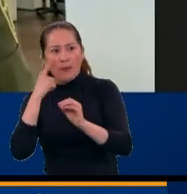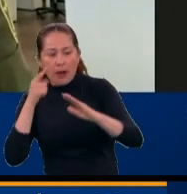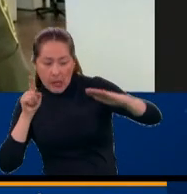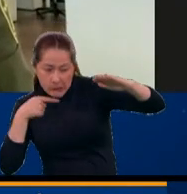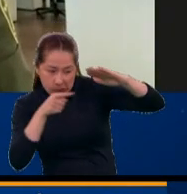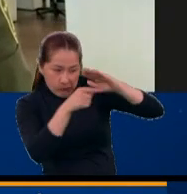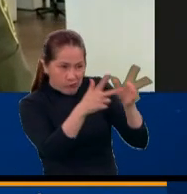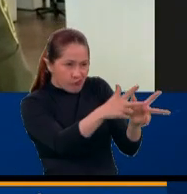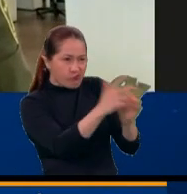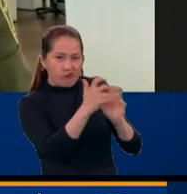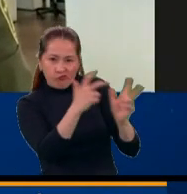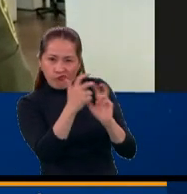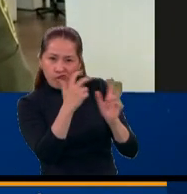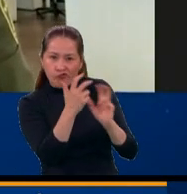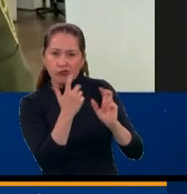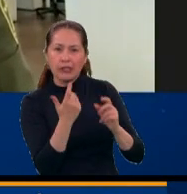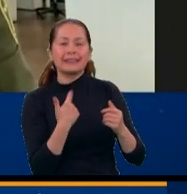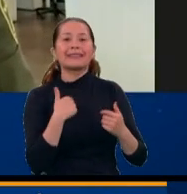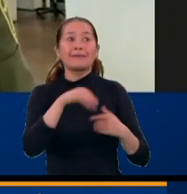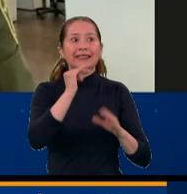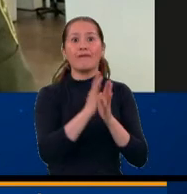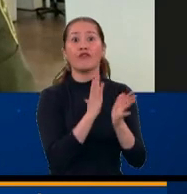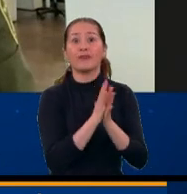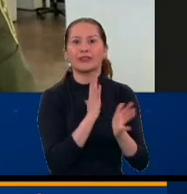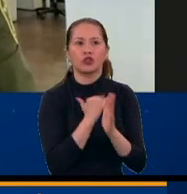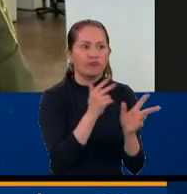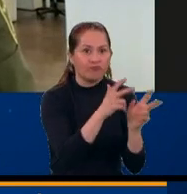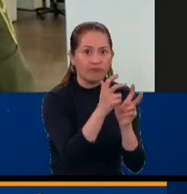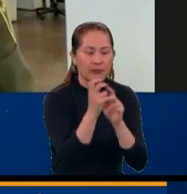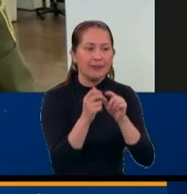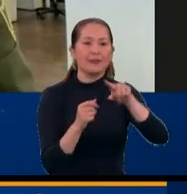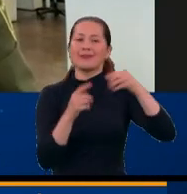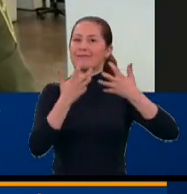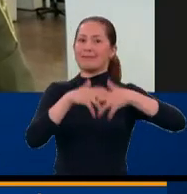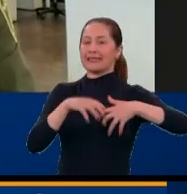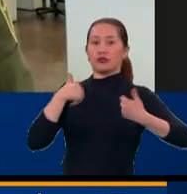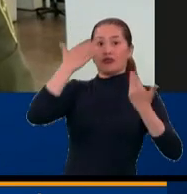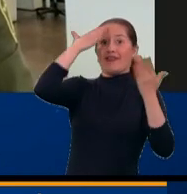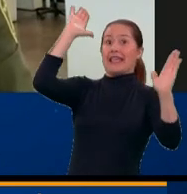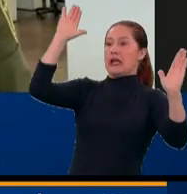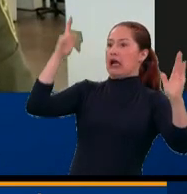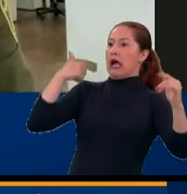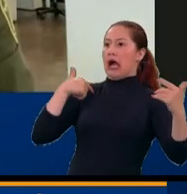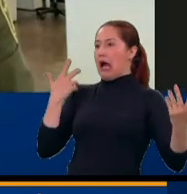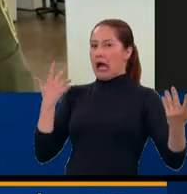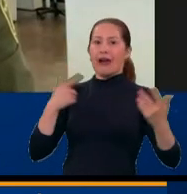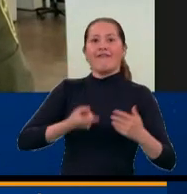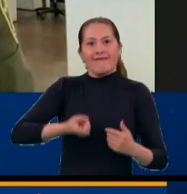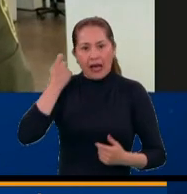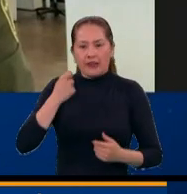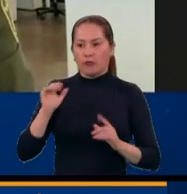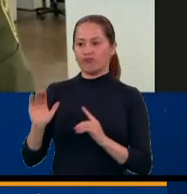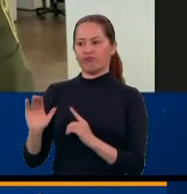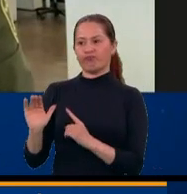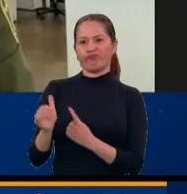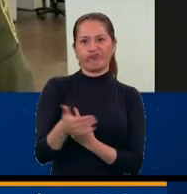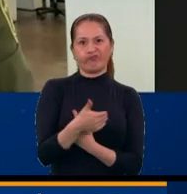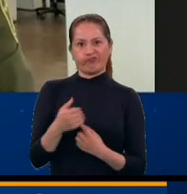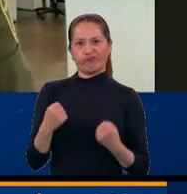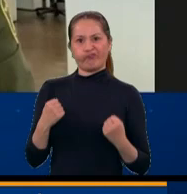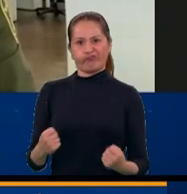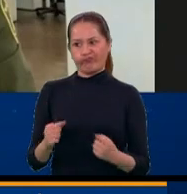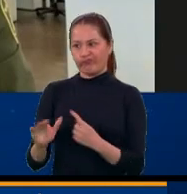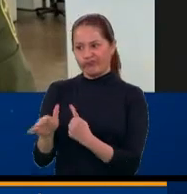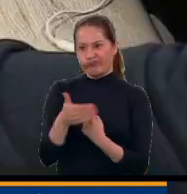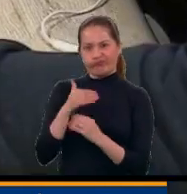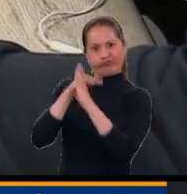pues logran realmente incrementar y fortalecer sus protocolos de ciberseguridad. Estas organizaciones dirigen estas campañas